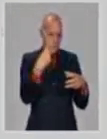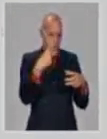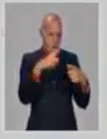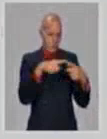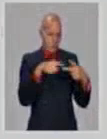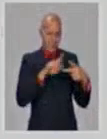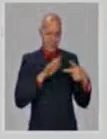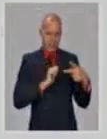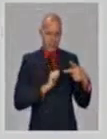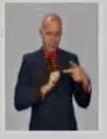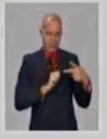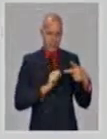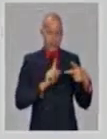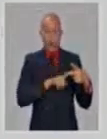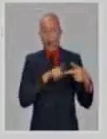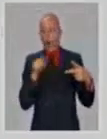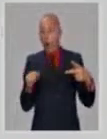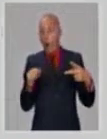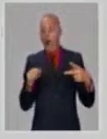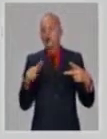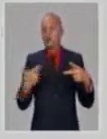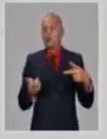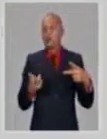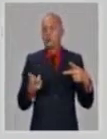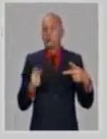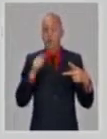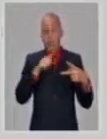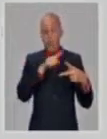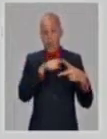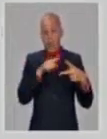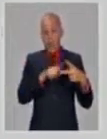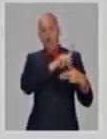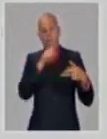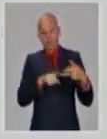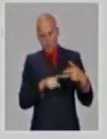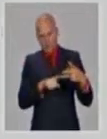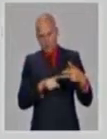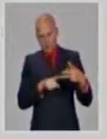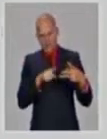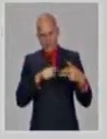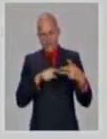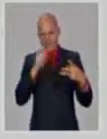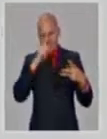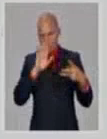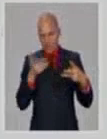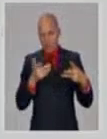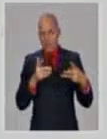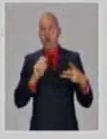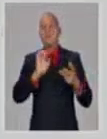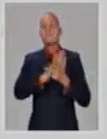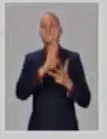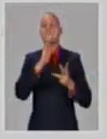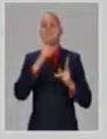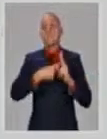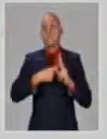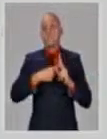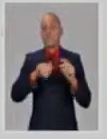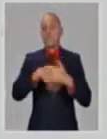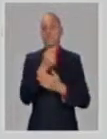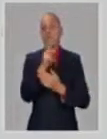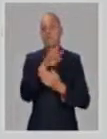grupo termina de aplicarse la última dosis, la tercera, el 26 de mayo. En el caso de Abdala, el 17 de